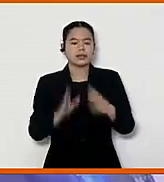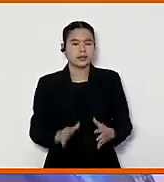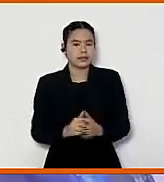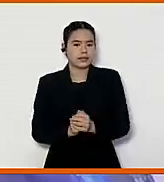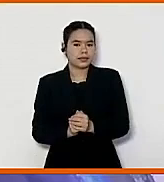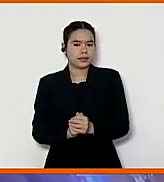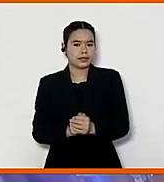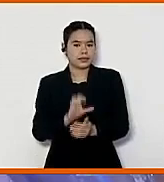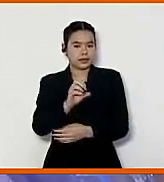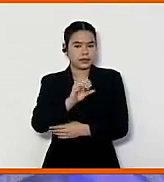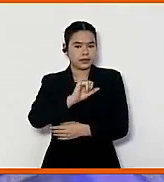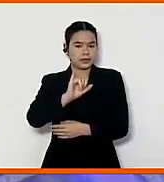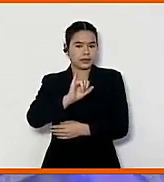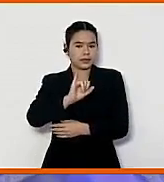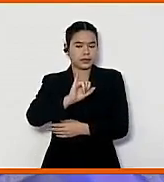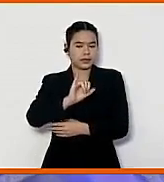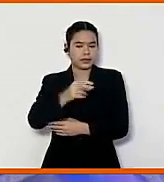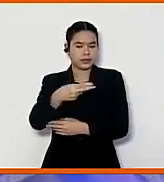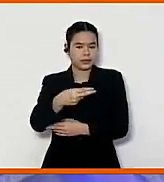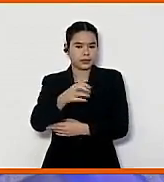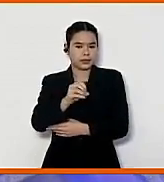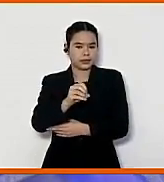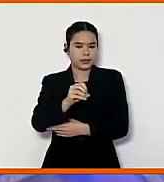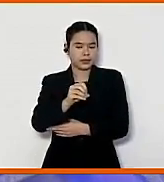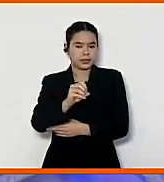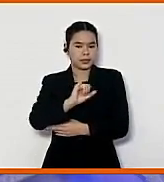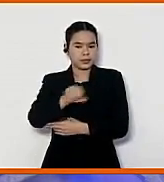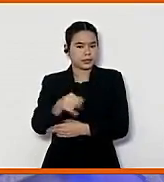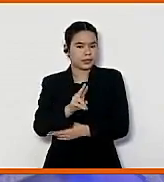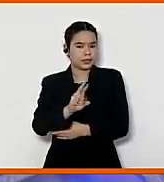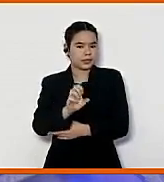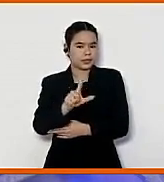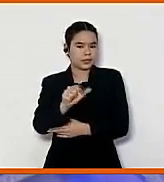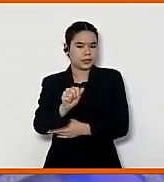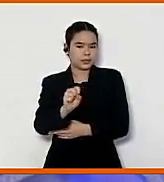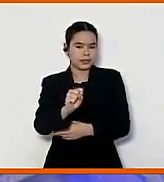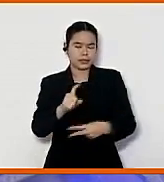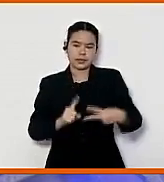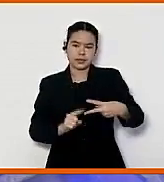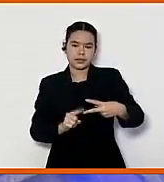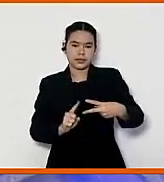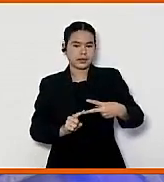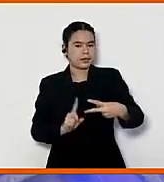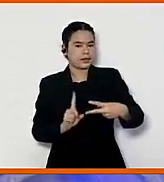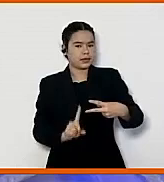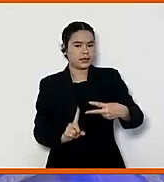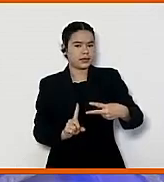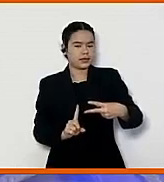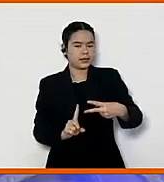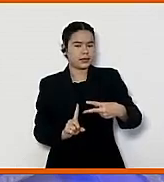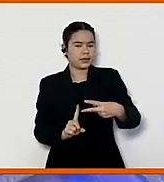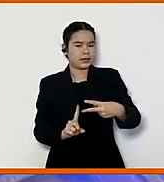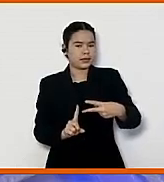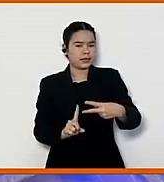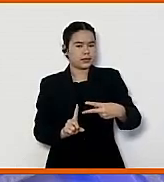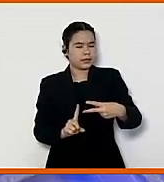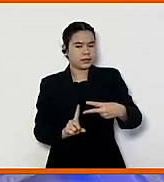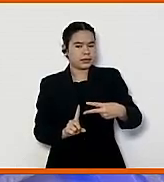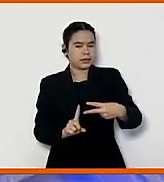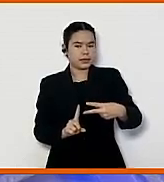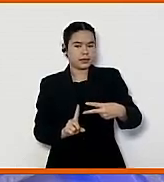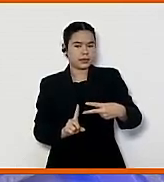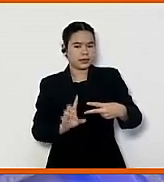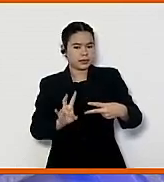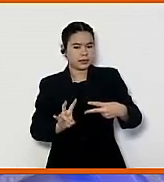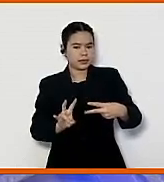catrachada, hojuelas. Segundo número favorecido, su primer dígito es el 1, segundo dígito. Y este es el